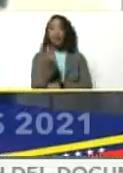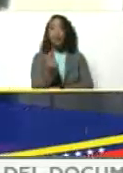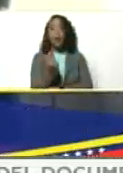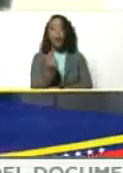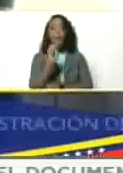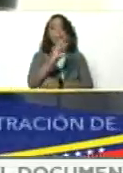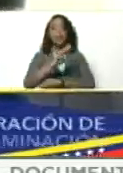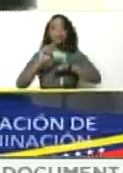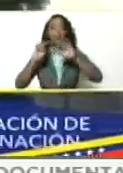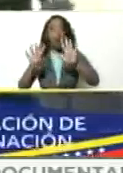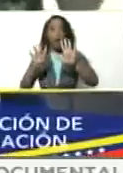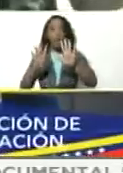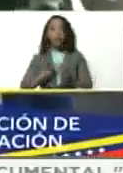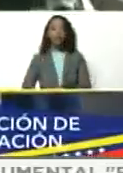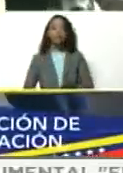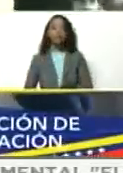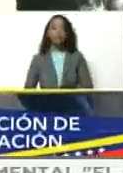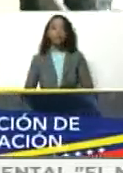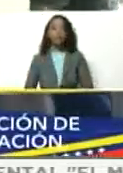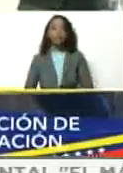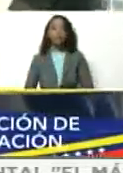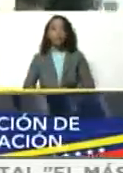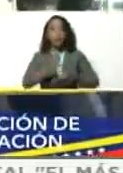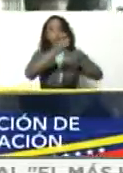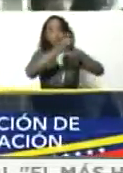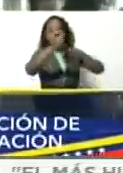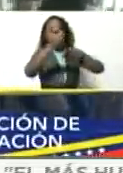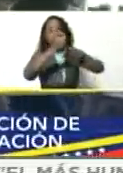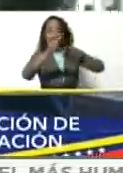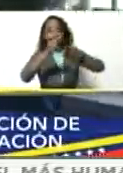29 en línea.